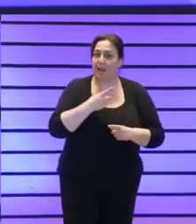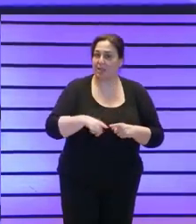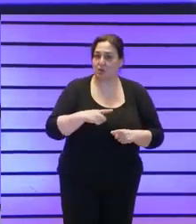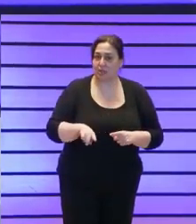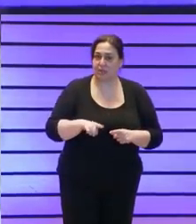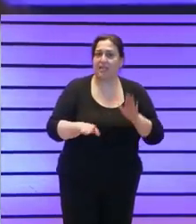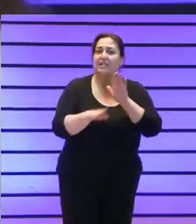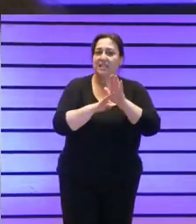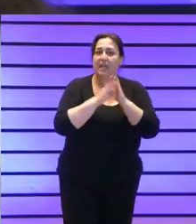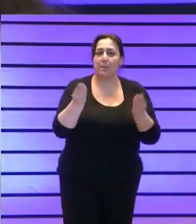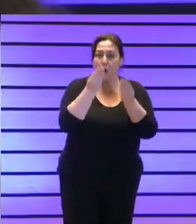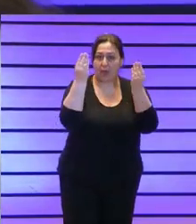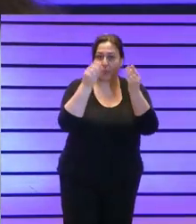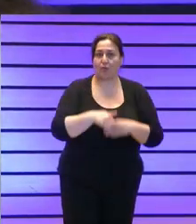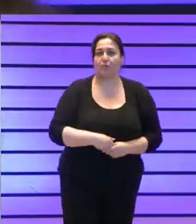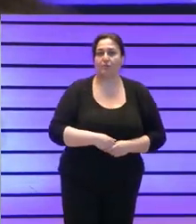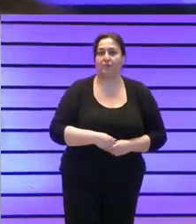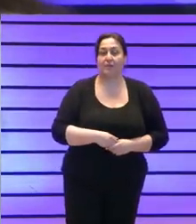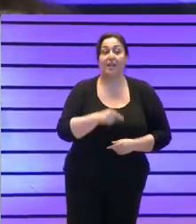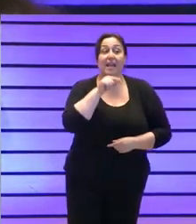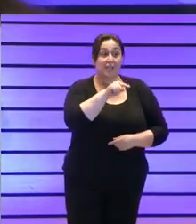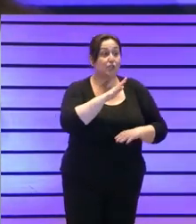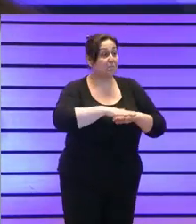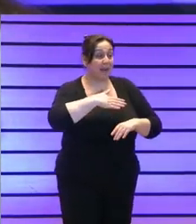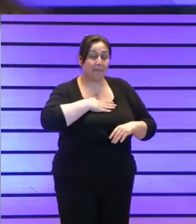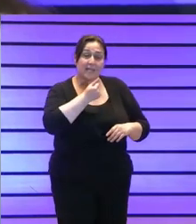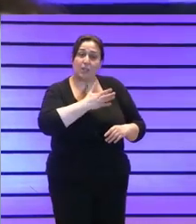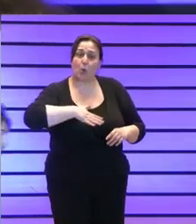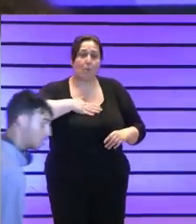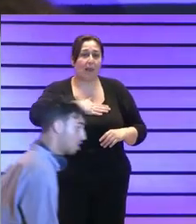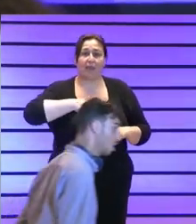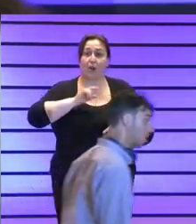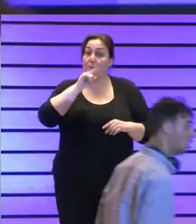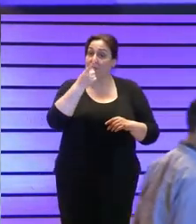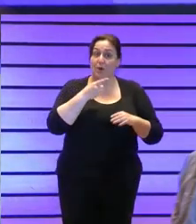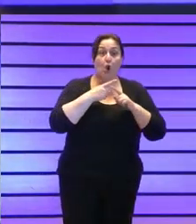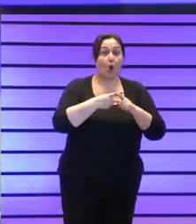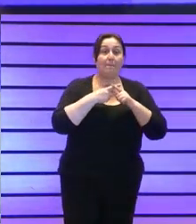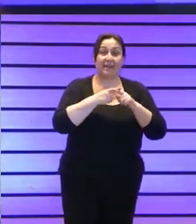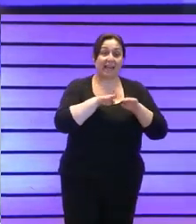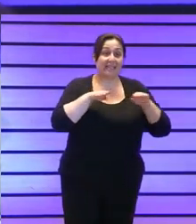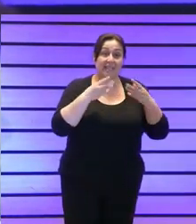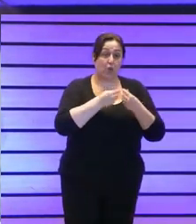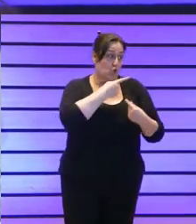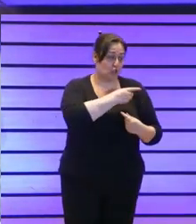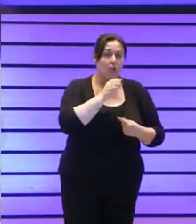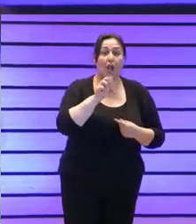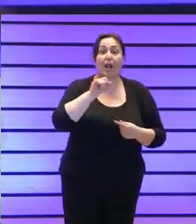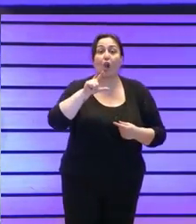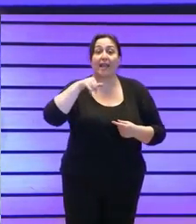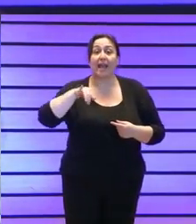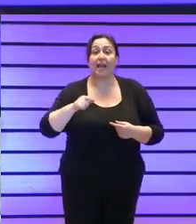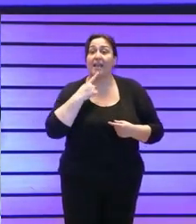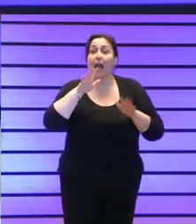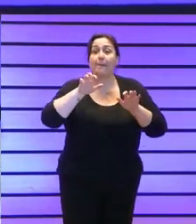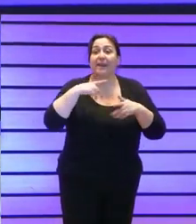y seguir mejorando. Eso es, para mí ha sido un placer primero compartir, como decía, escenario contigo, Carolina, y aprender